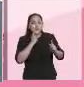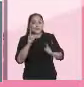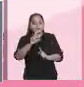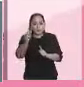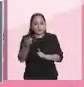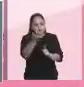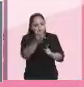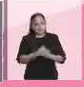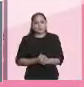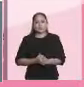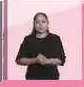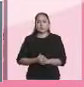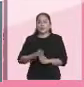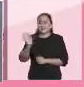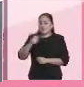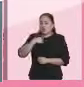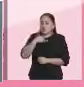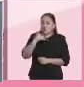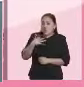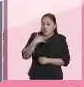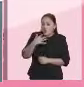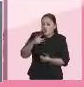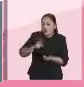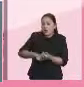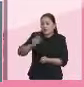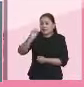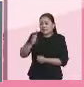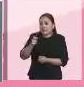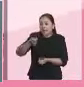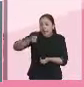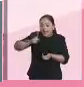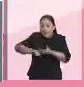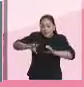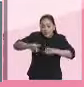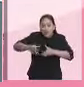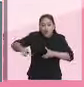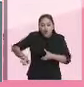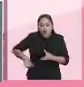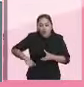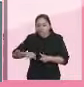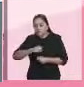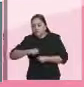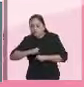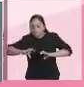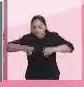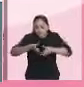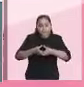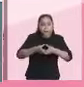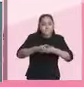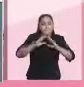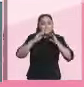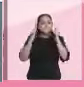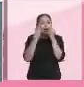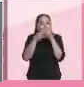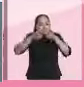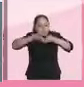fuese yo corrupto, ya me hubiesen destruido los de la mafia del poder, que son los jefes de